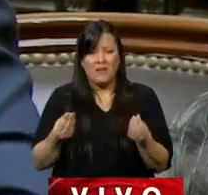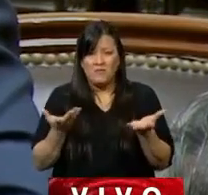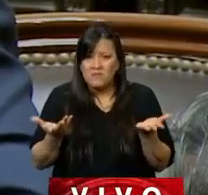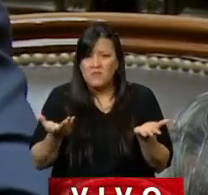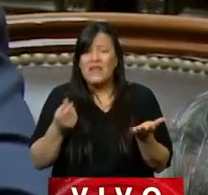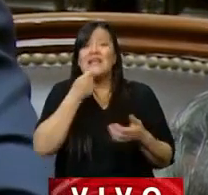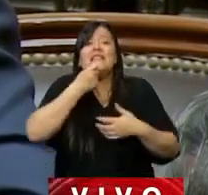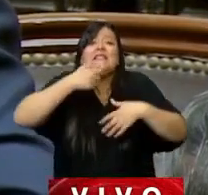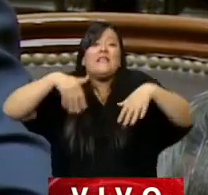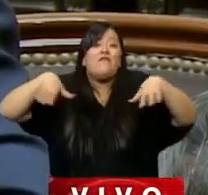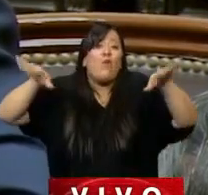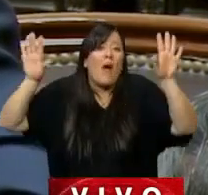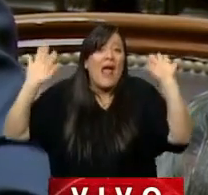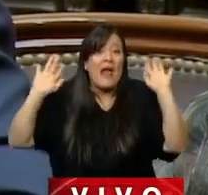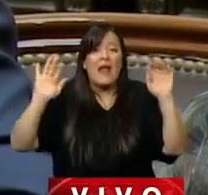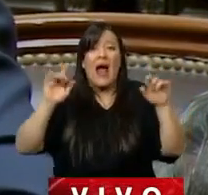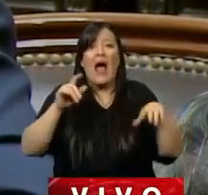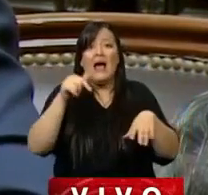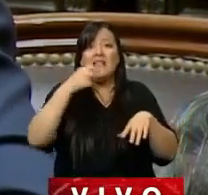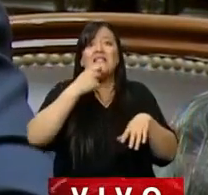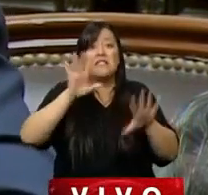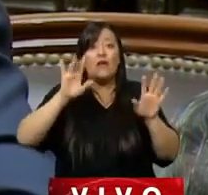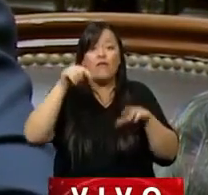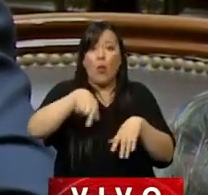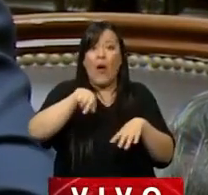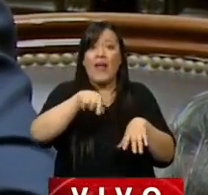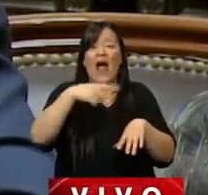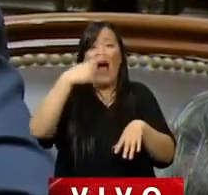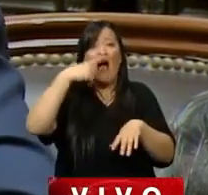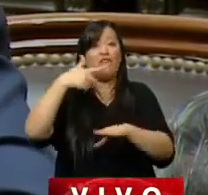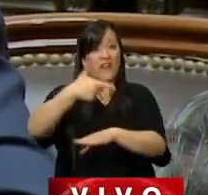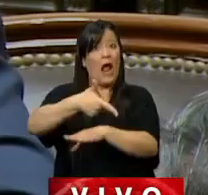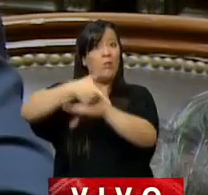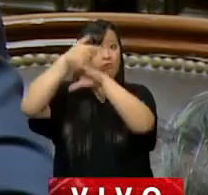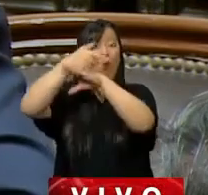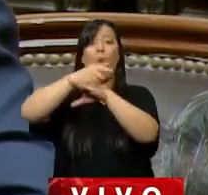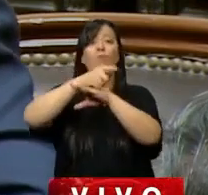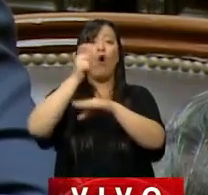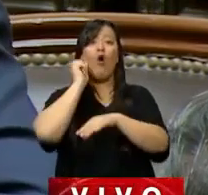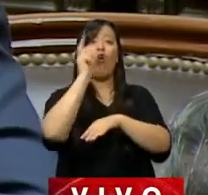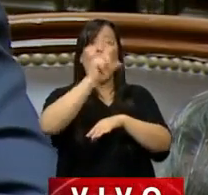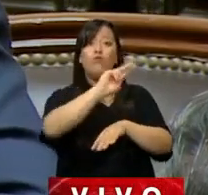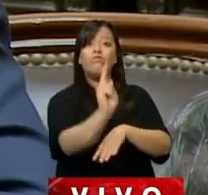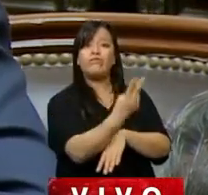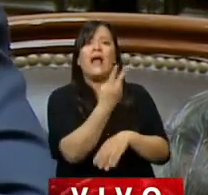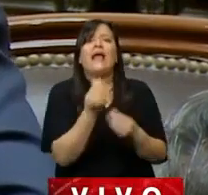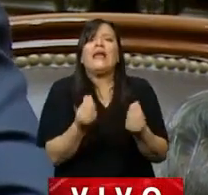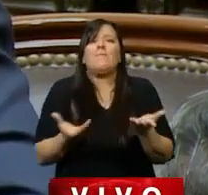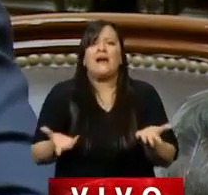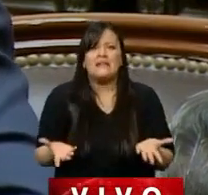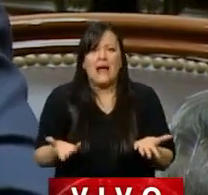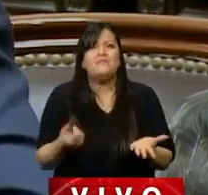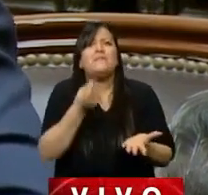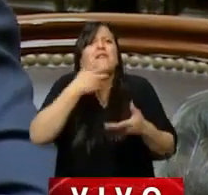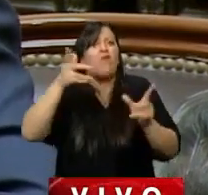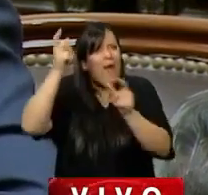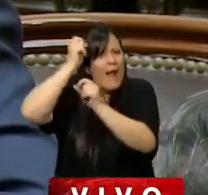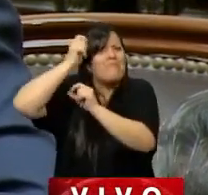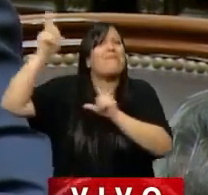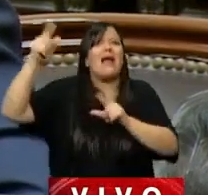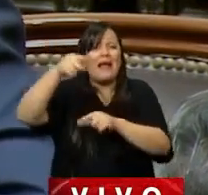estado estaríamos hoy si acá hubiera tenido éxito ese atentado. Me permito